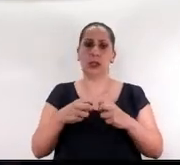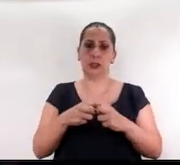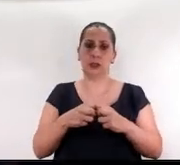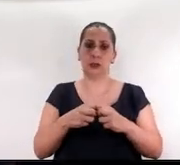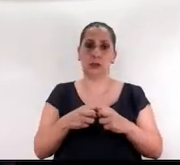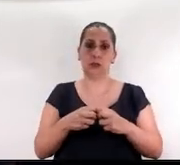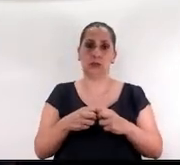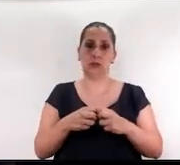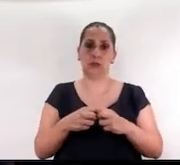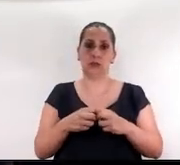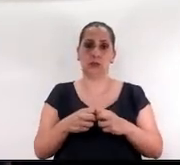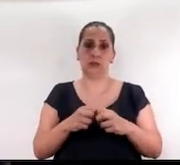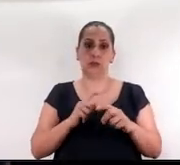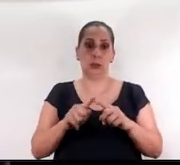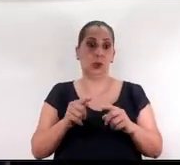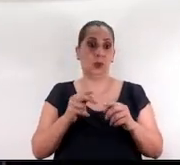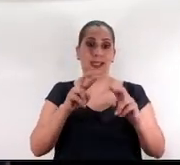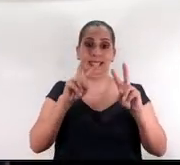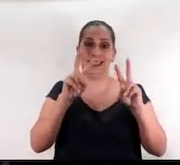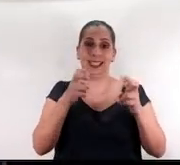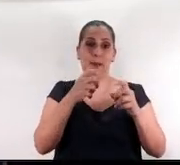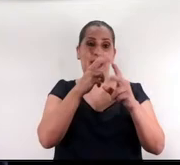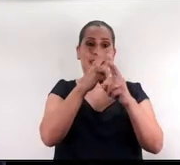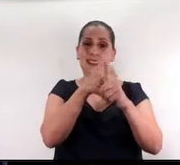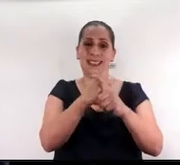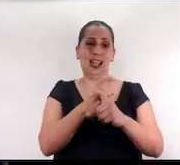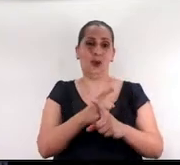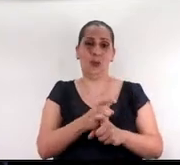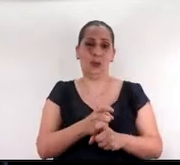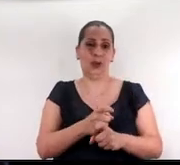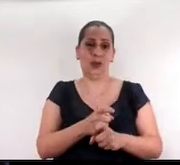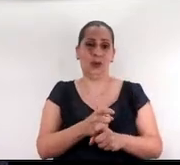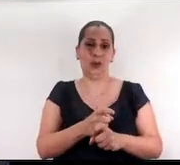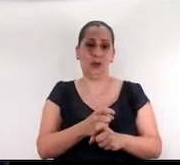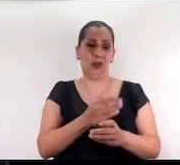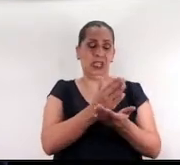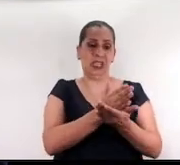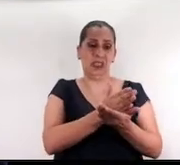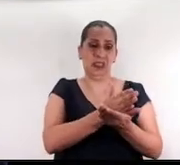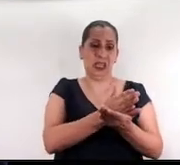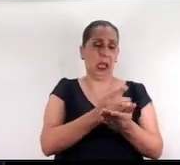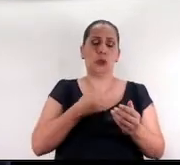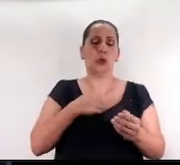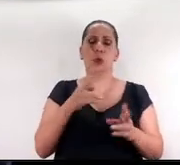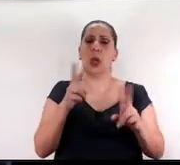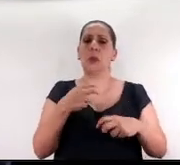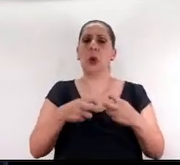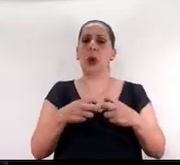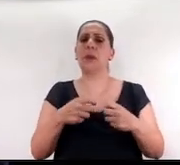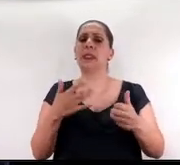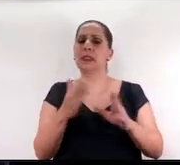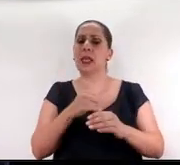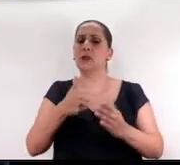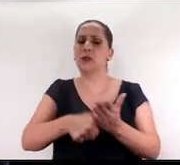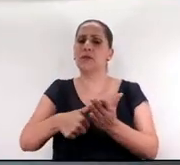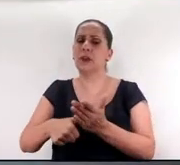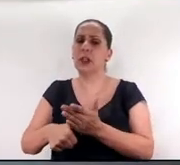el tema es tan complejo que se vara, no tendría problema en someterlo a un referendo. Pero cuando